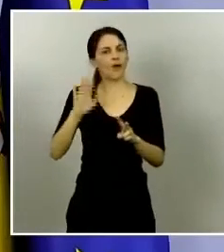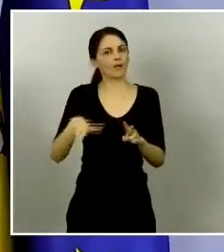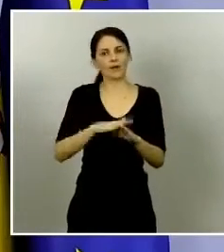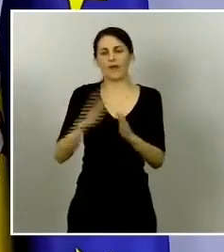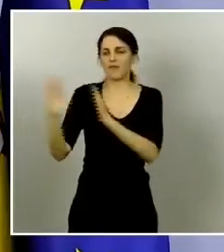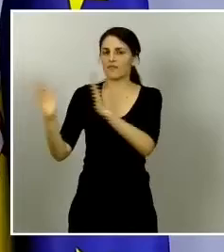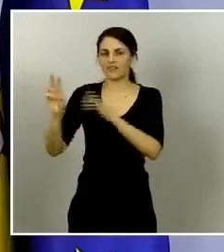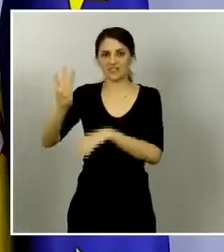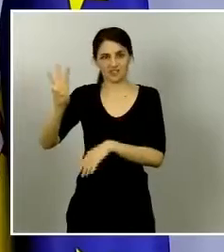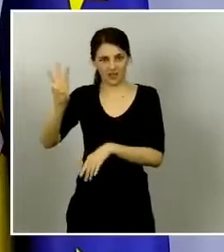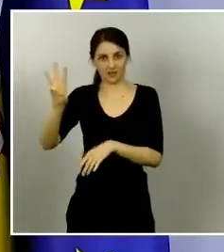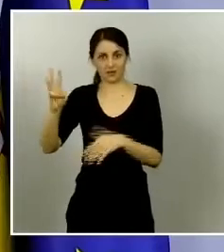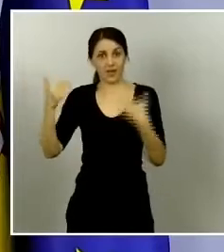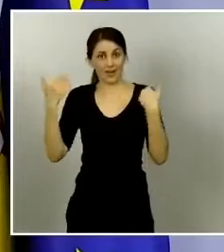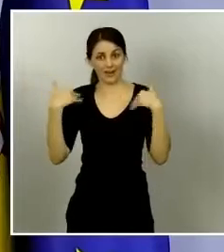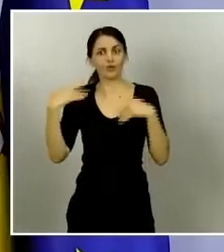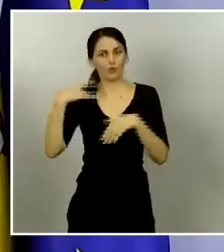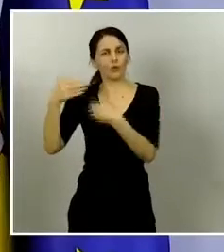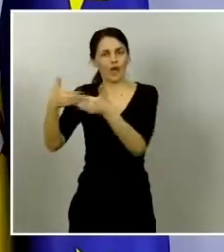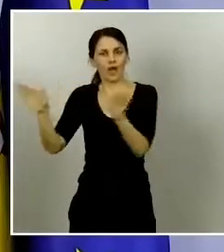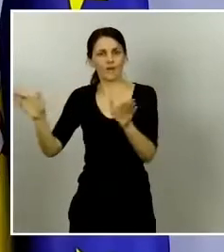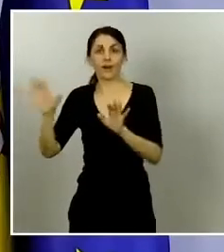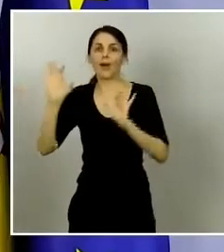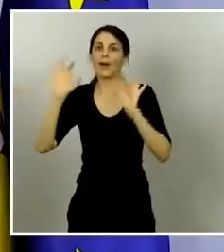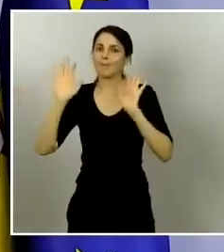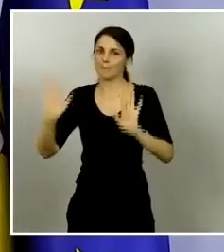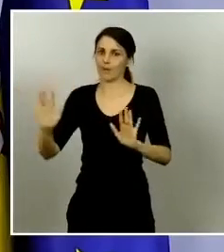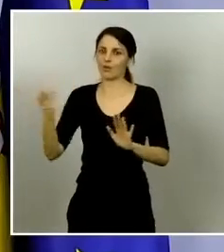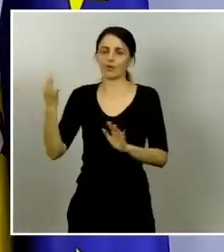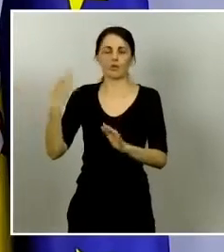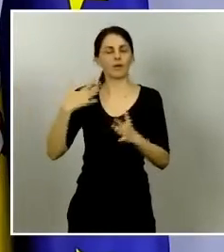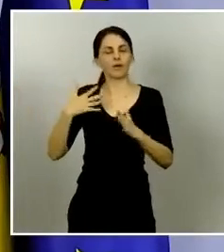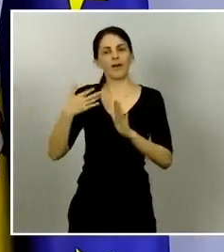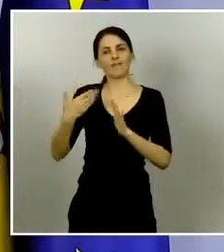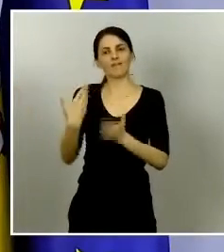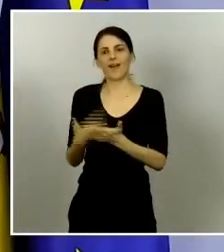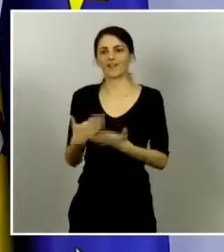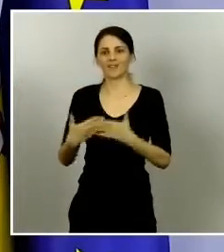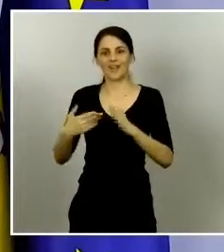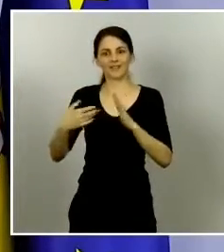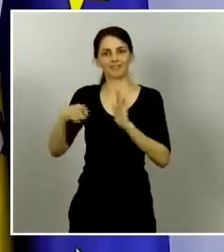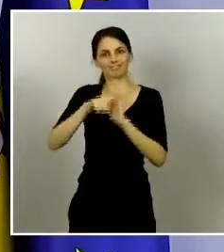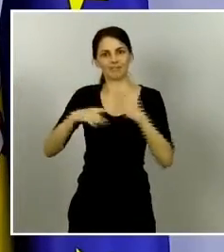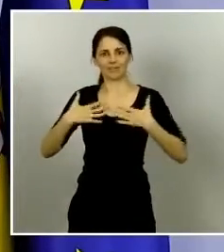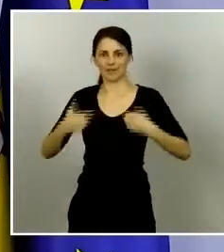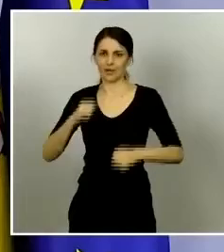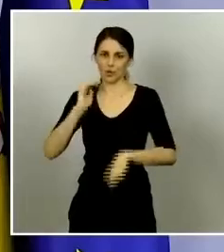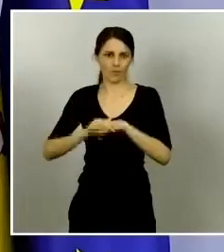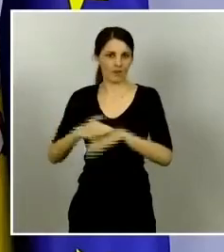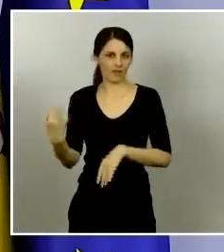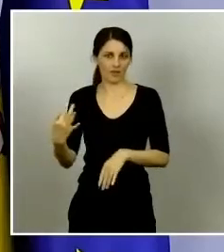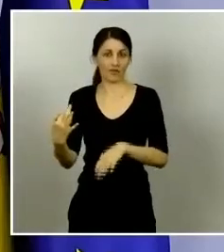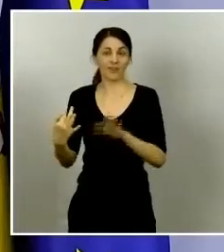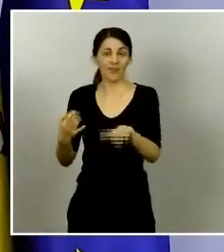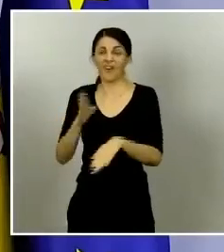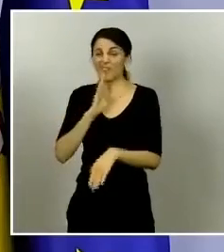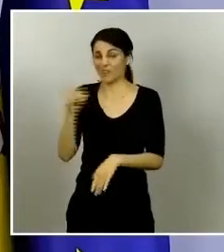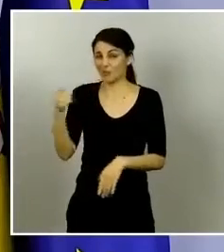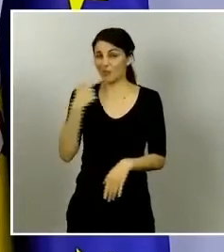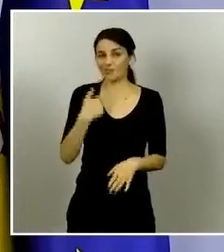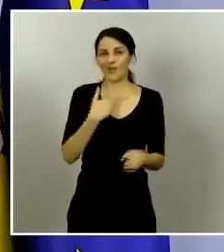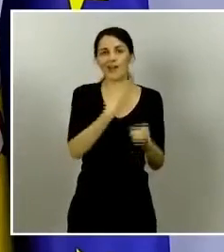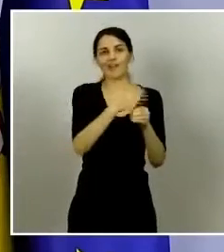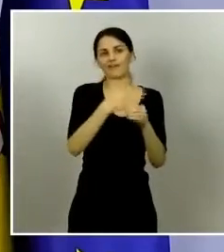tanto, las hemos dejado para la fase 3 y se podrán abrir en esta fase, pero con las debidas garantías sanitarias. Es